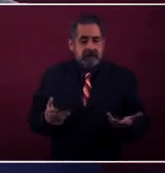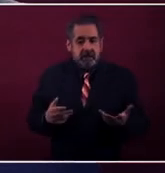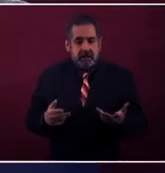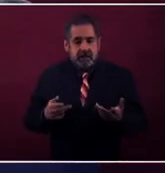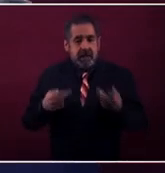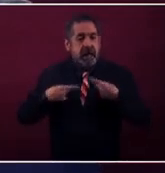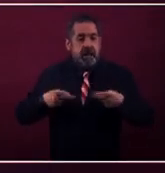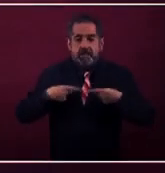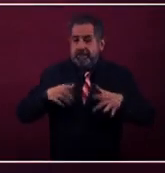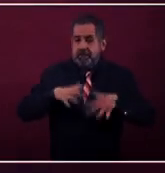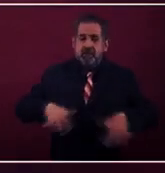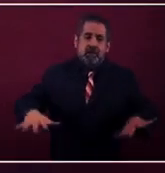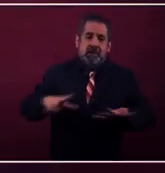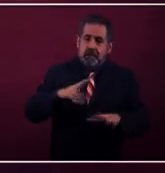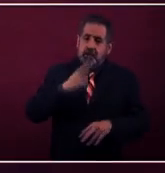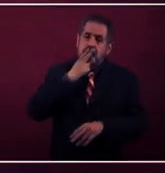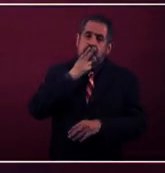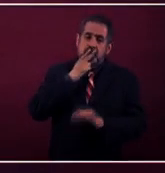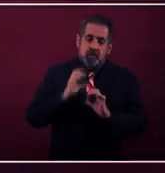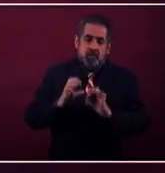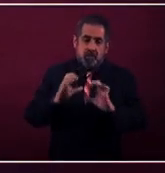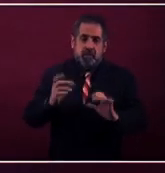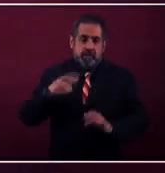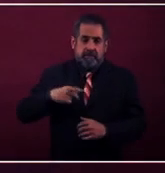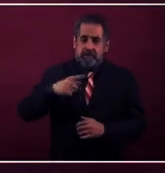los intereses del pueblo.